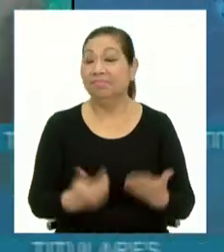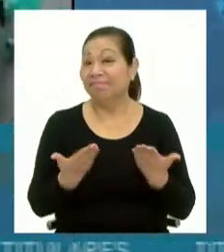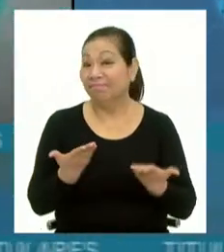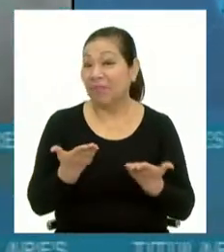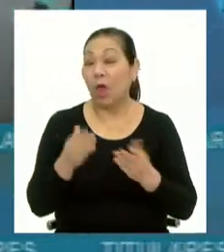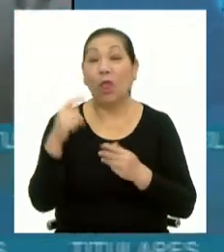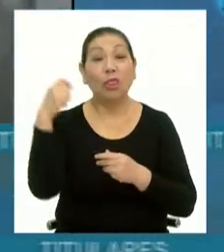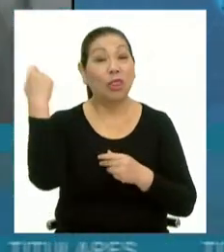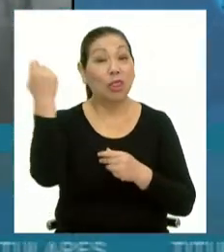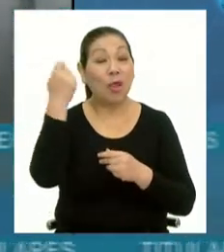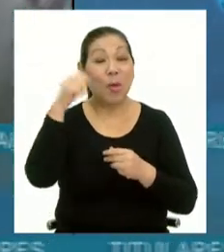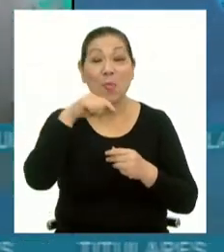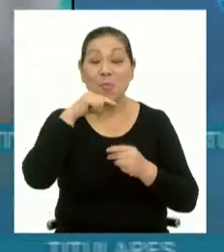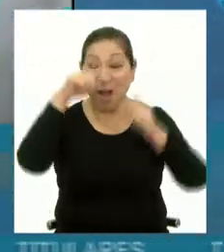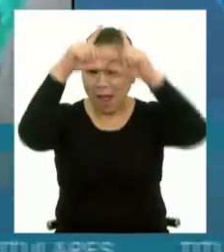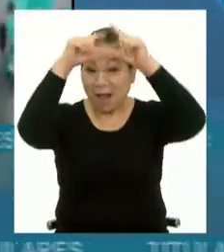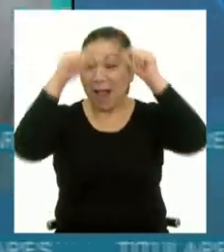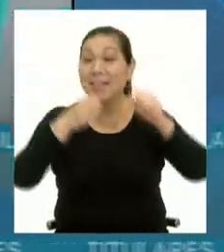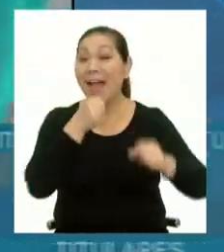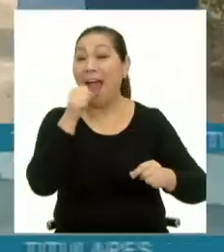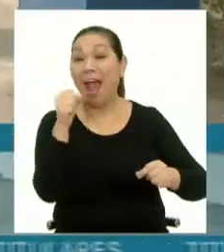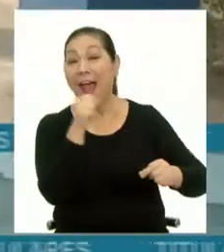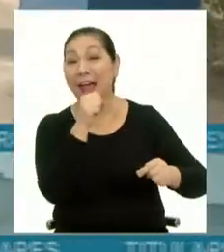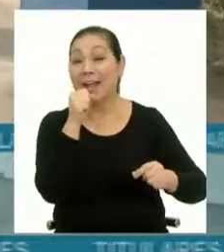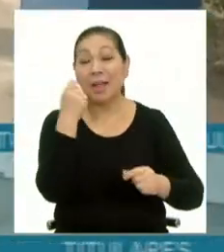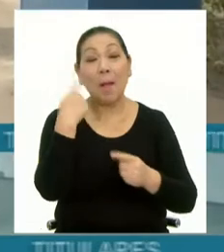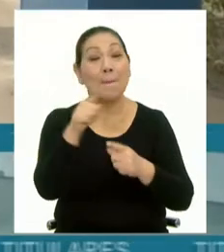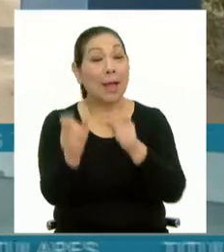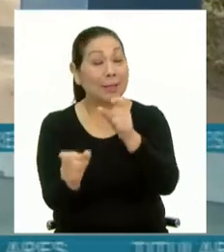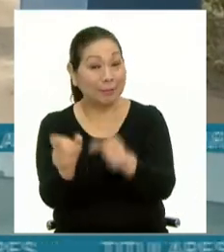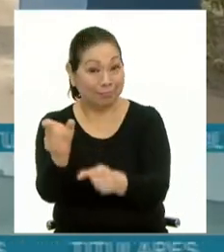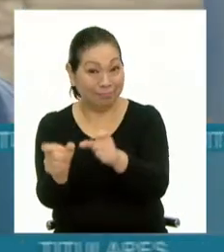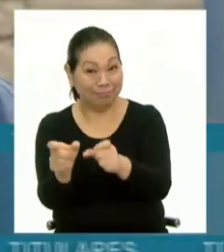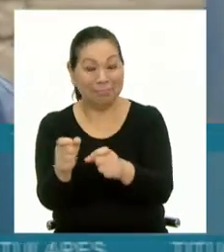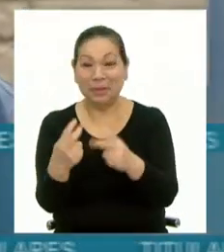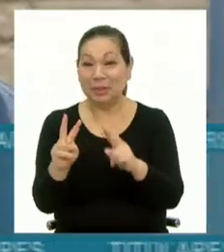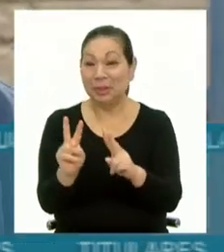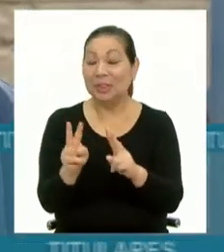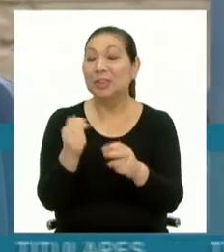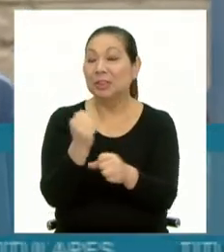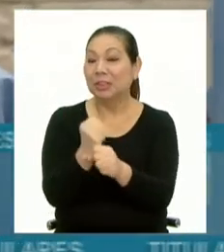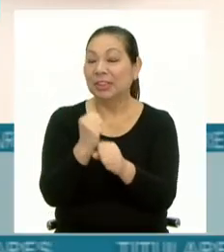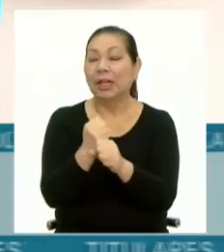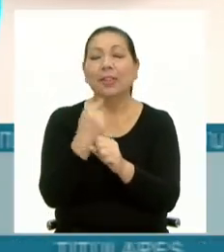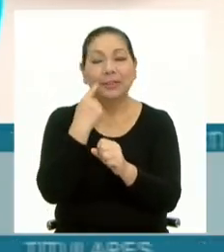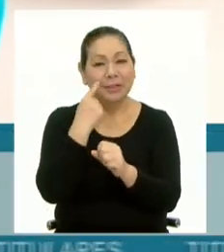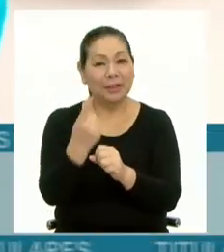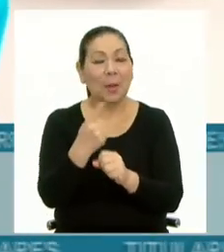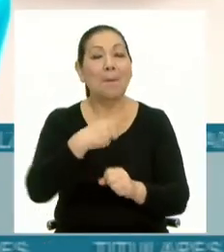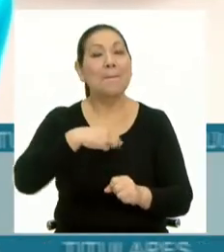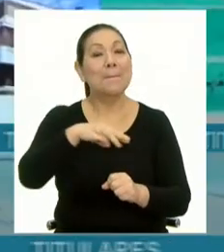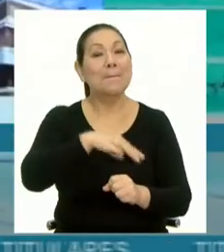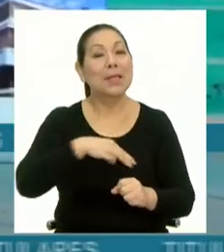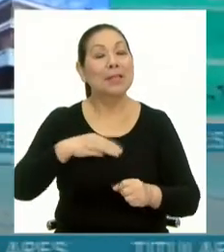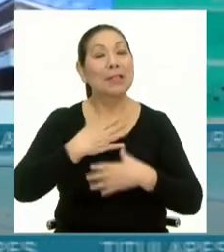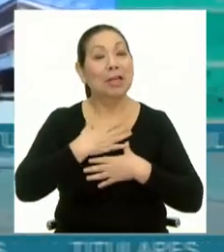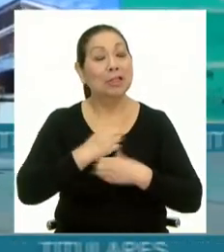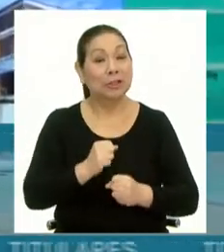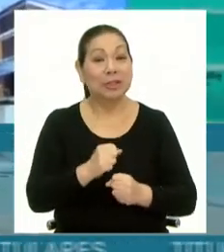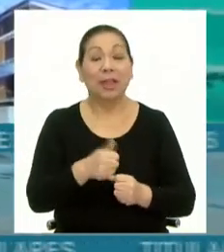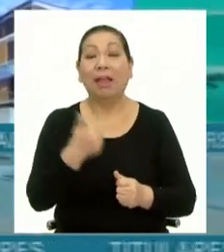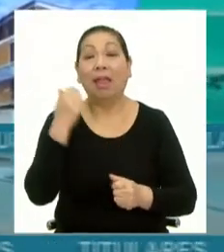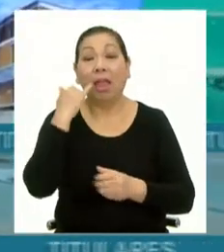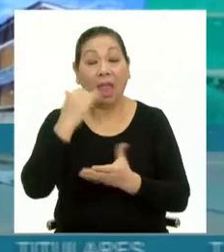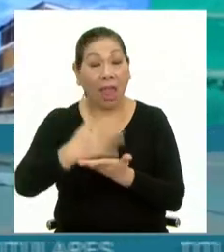Mientras en Trujillo, enfermera canta para vacunar a la población contra la COVID-19. Su labor es reconocida por el Ministerio de Salud, mientras en